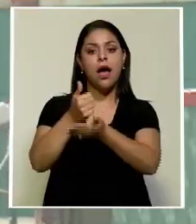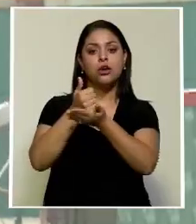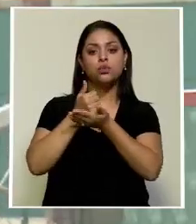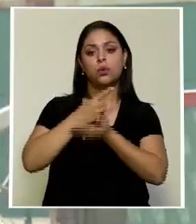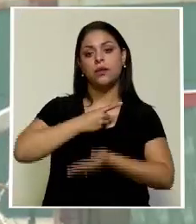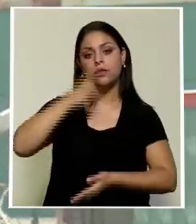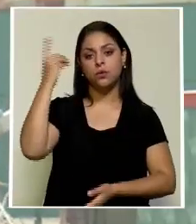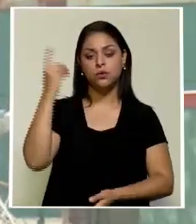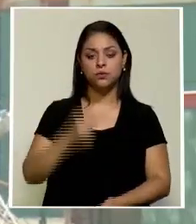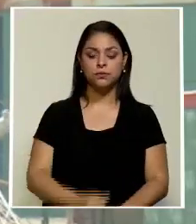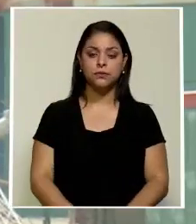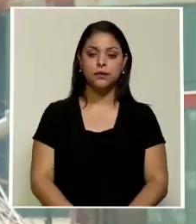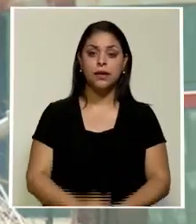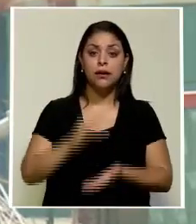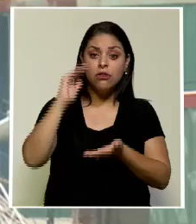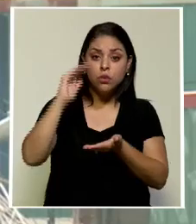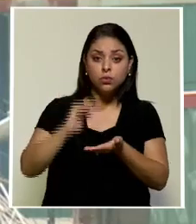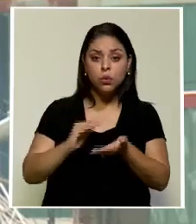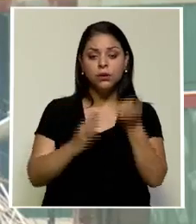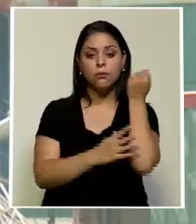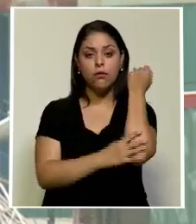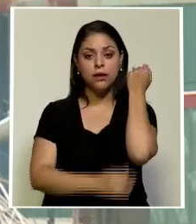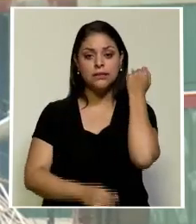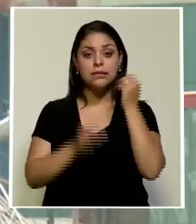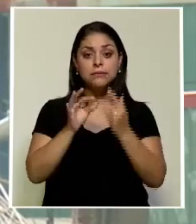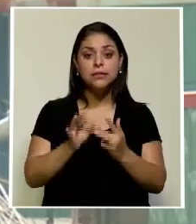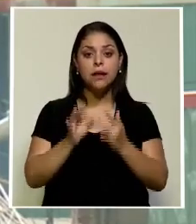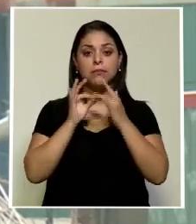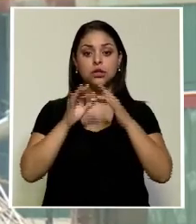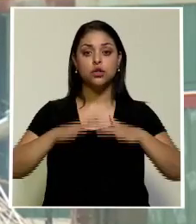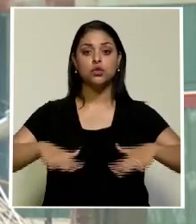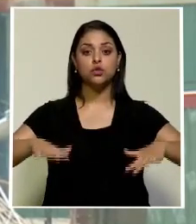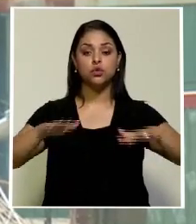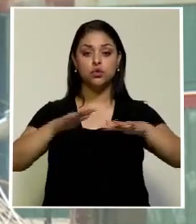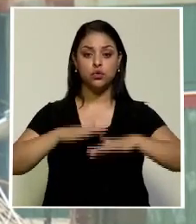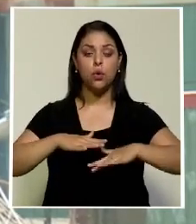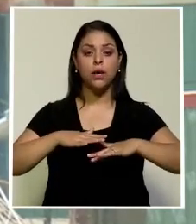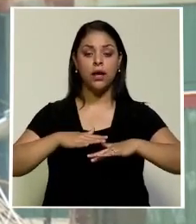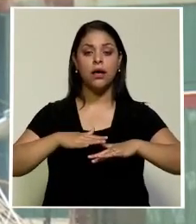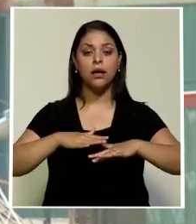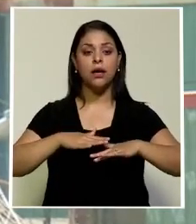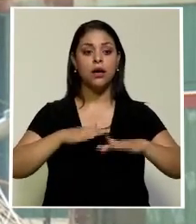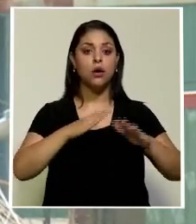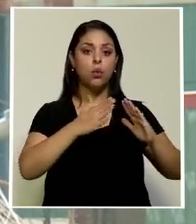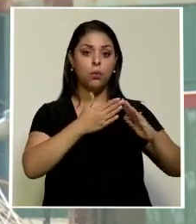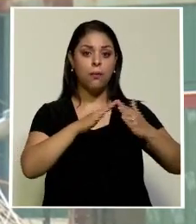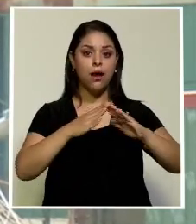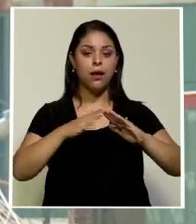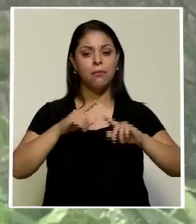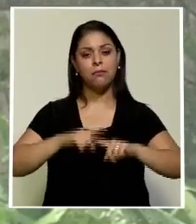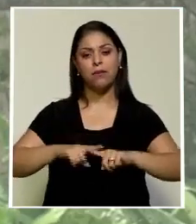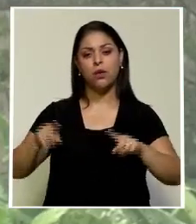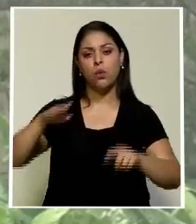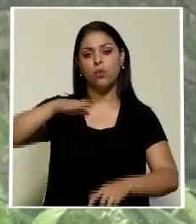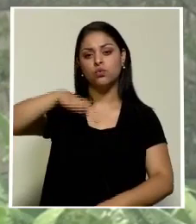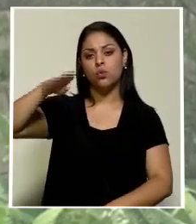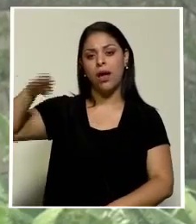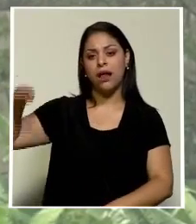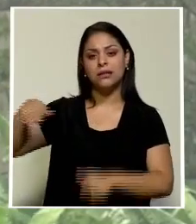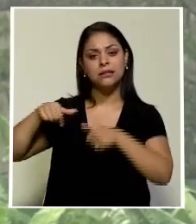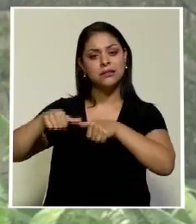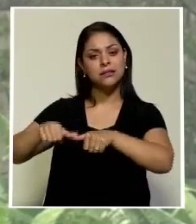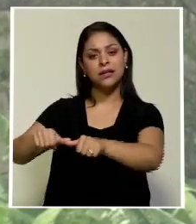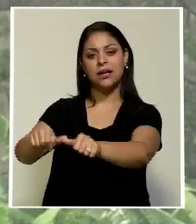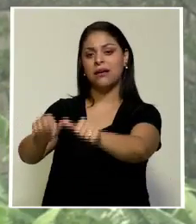Dios. La reducción en la pobreza se dio principalmente en la zona urbana, ya que en la zona rural la pobreza se mantiene en un